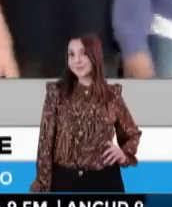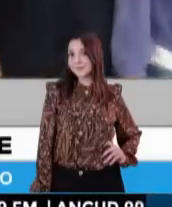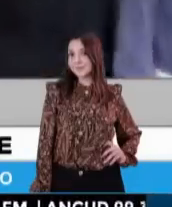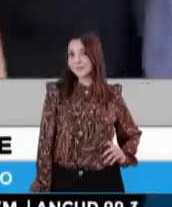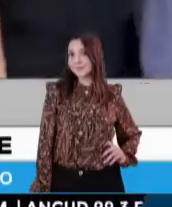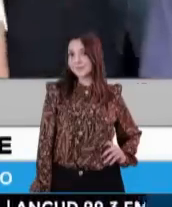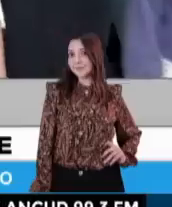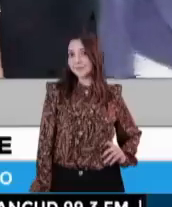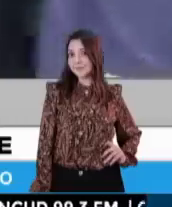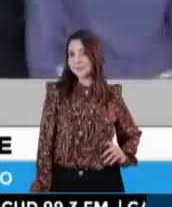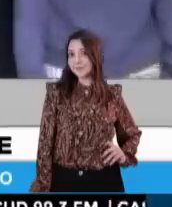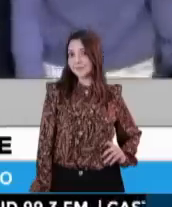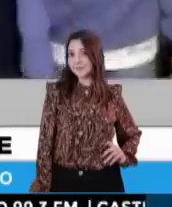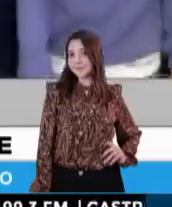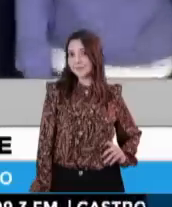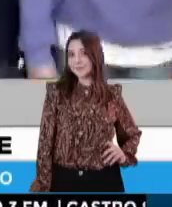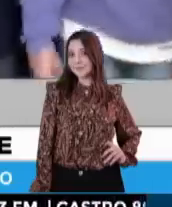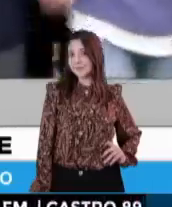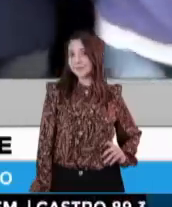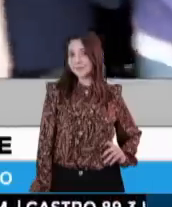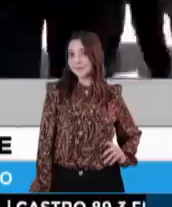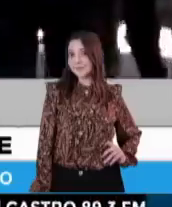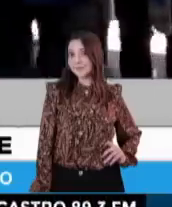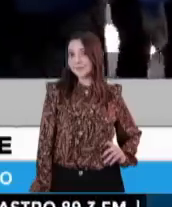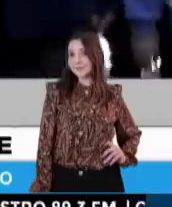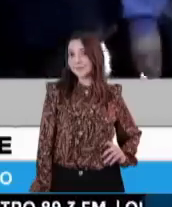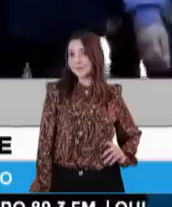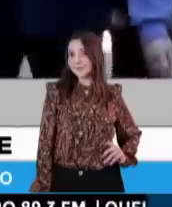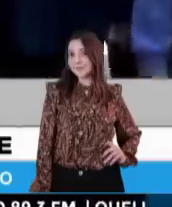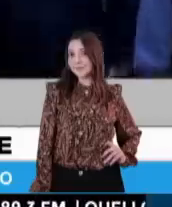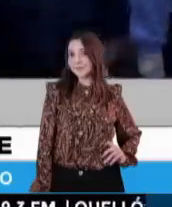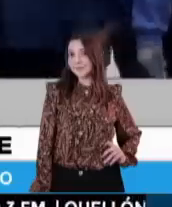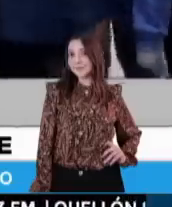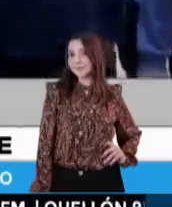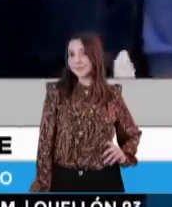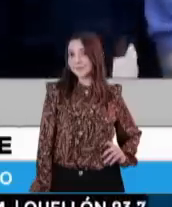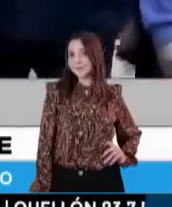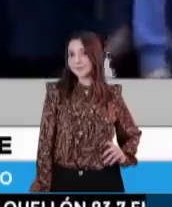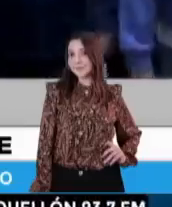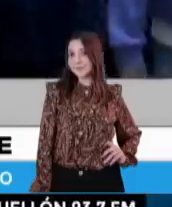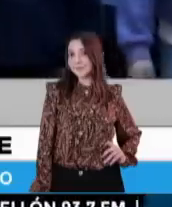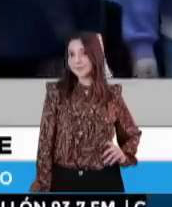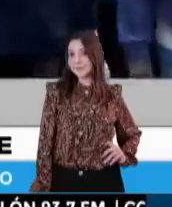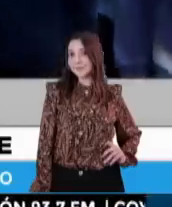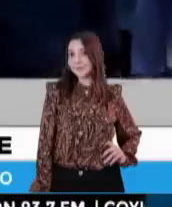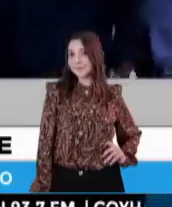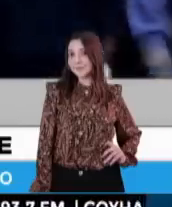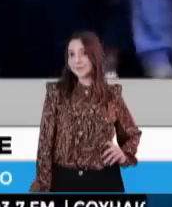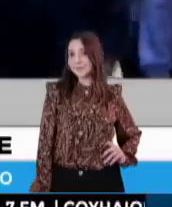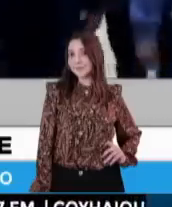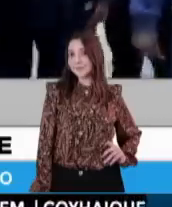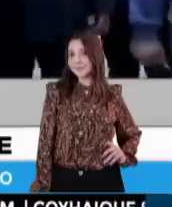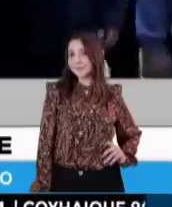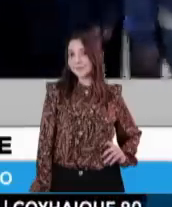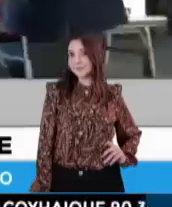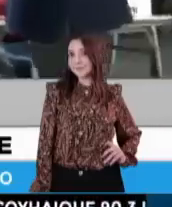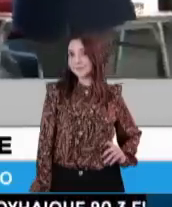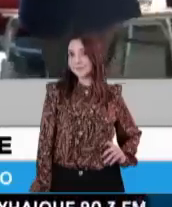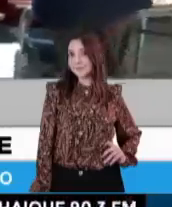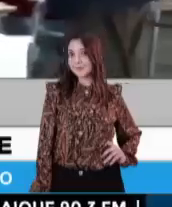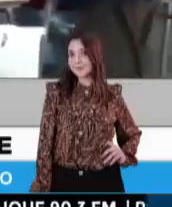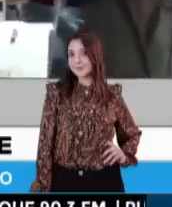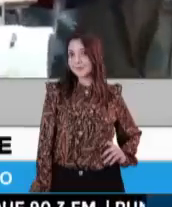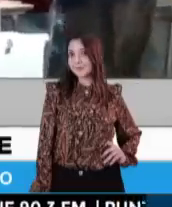express, digamos. O sea. Entonces, pero vamos a hablar de eso, pero eso estaría cumpliendo. Pero habla de otras cosas. Suprimir el